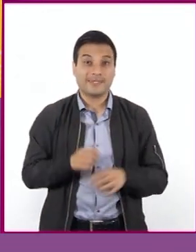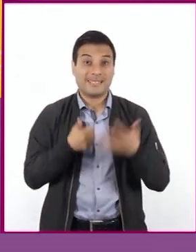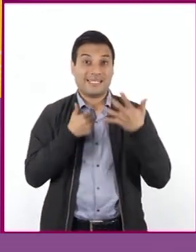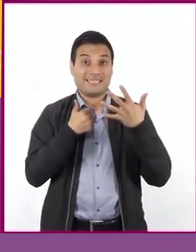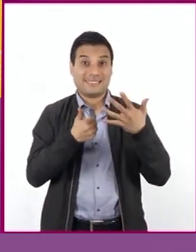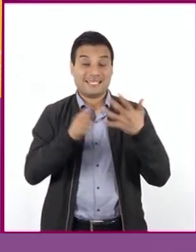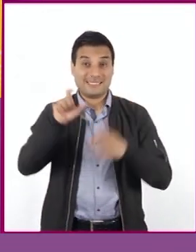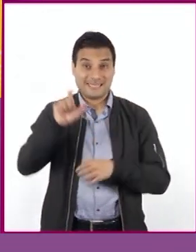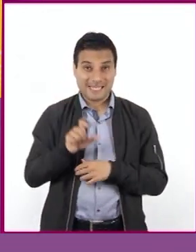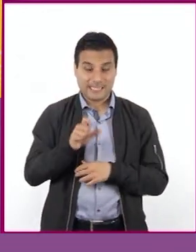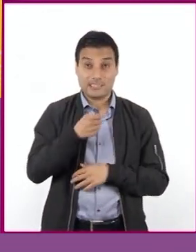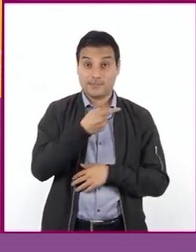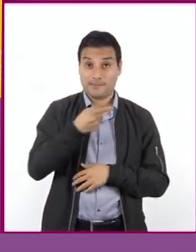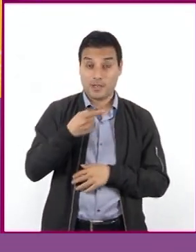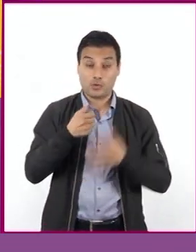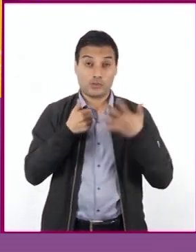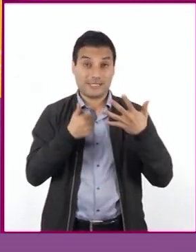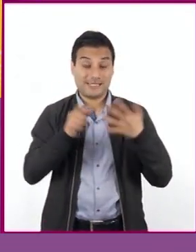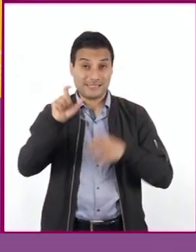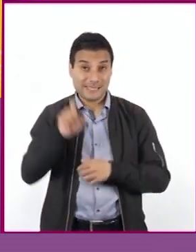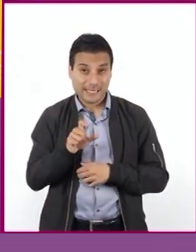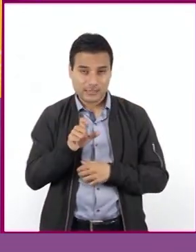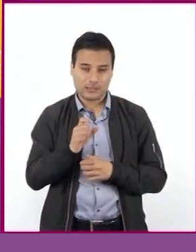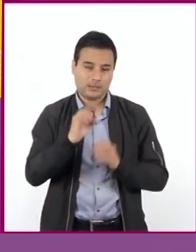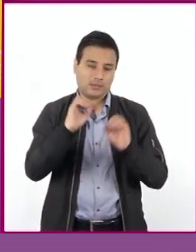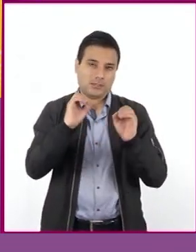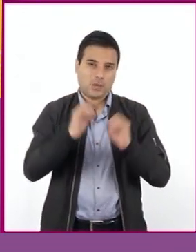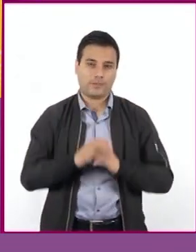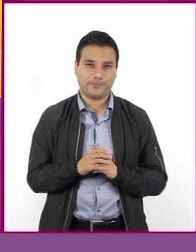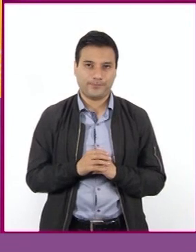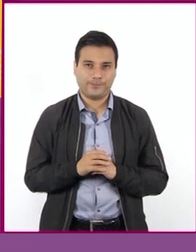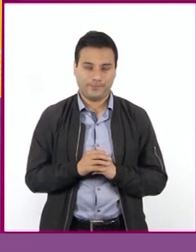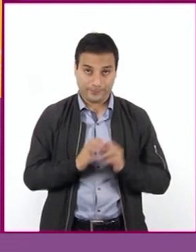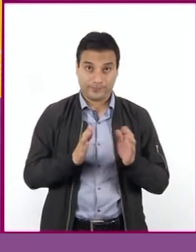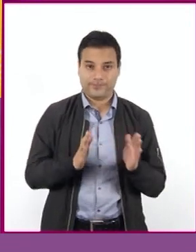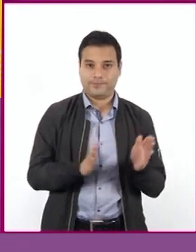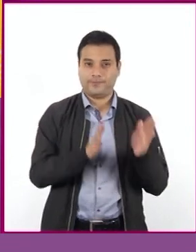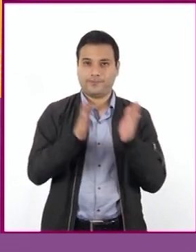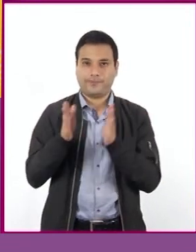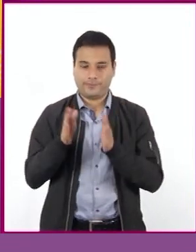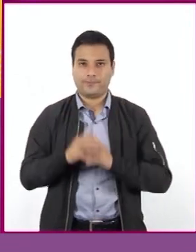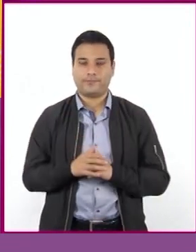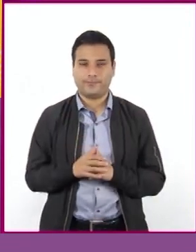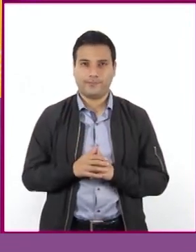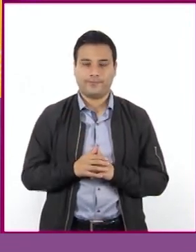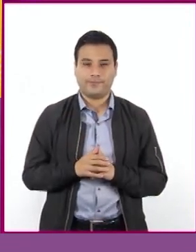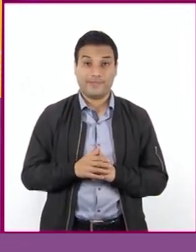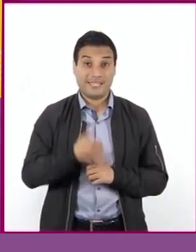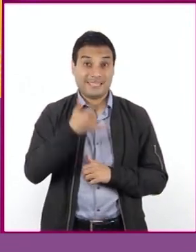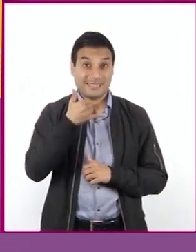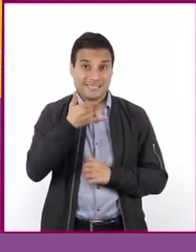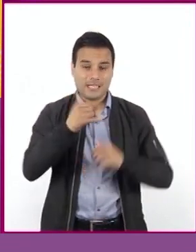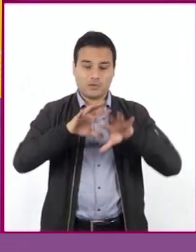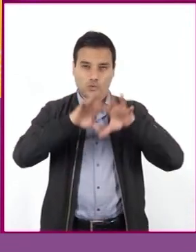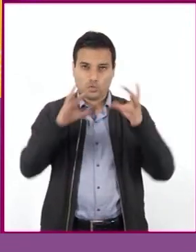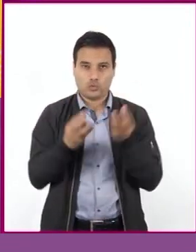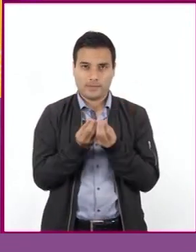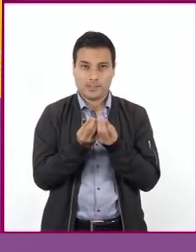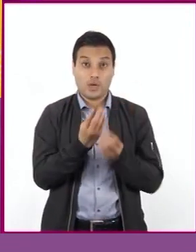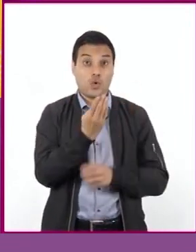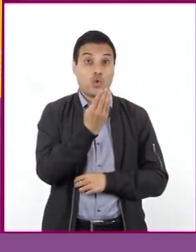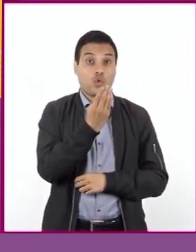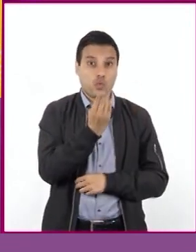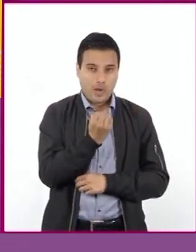6x negativo es igual a 0. Sumamos los términos semejantes con la incógnita y. 9y